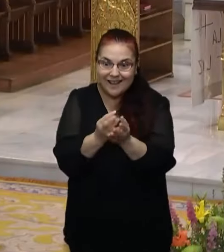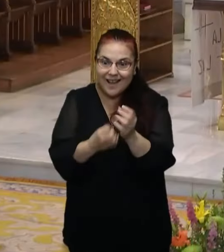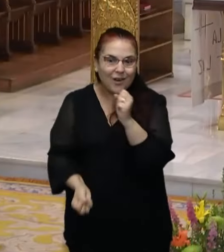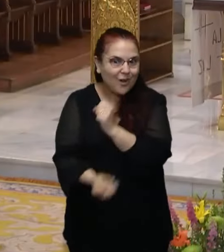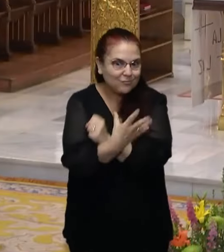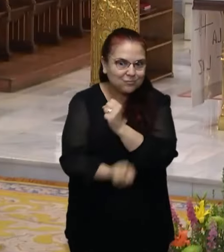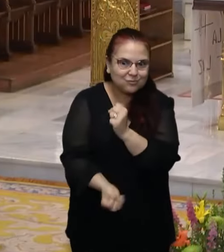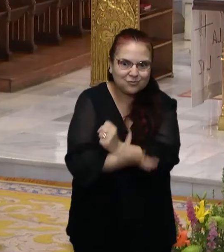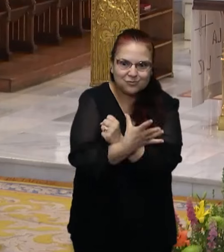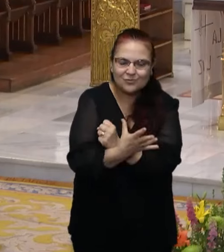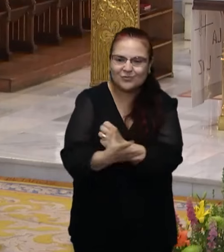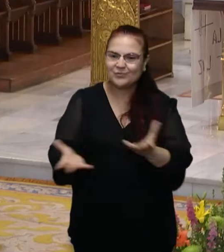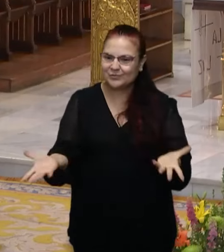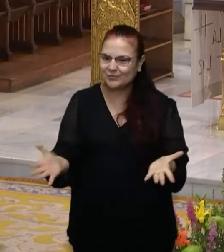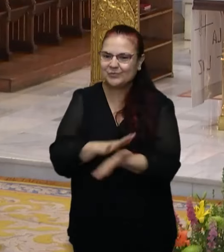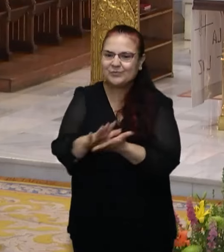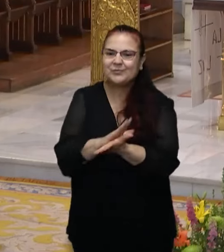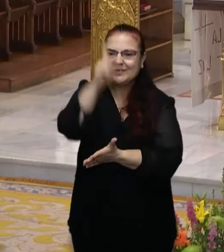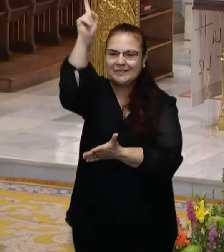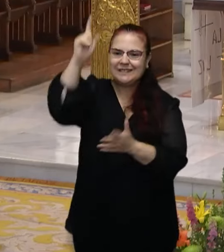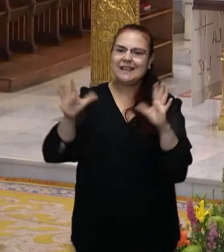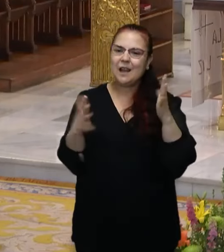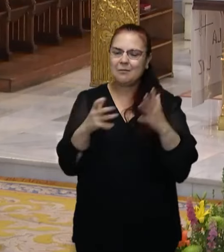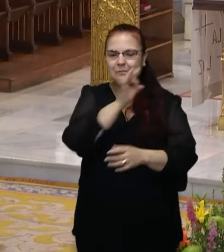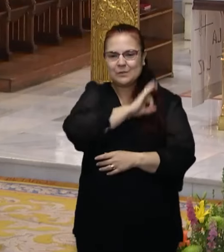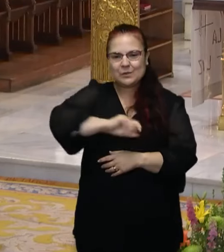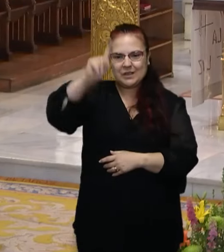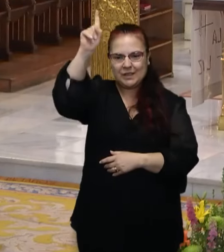frutos. Palabra de Dios.